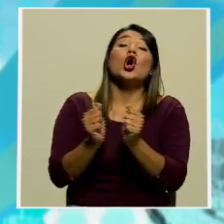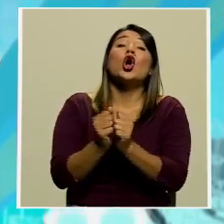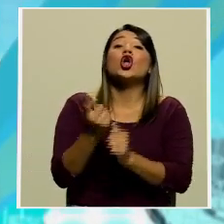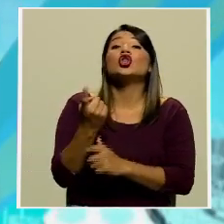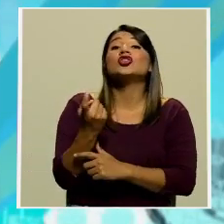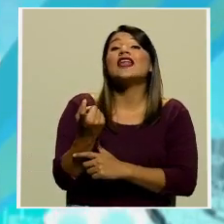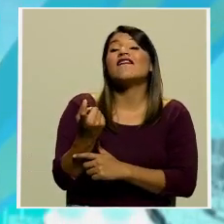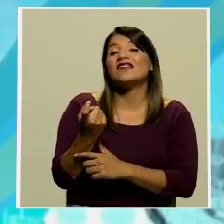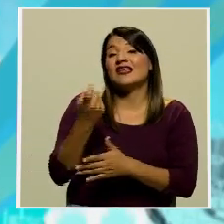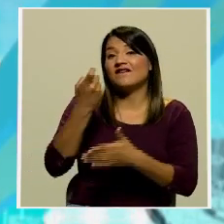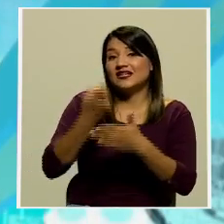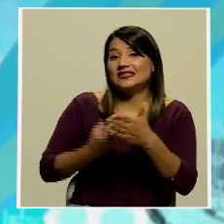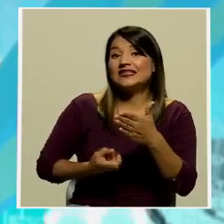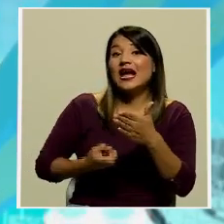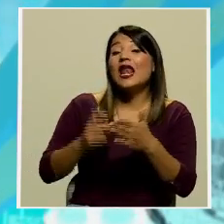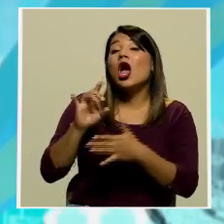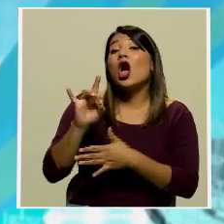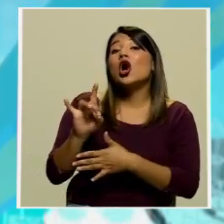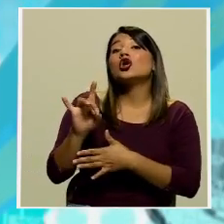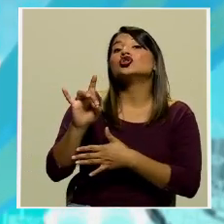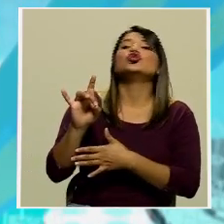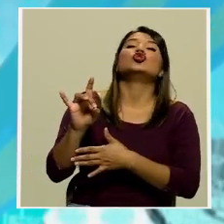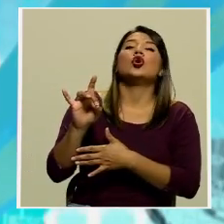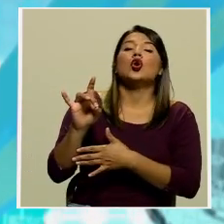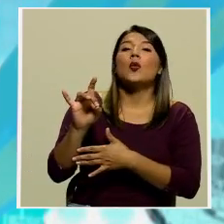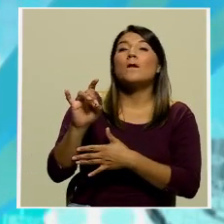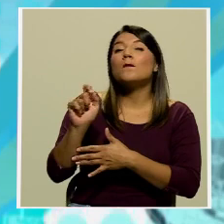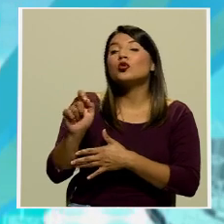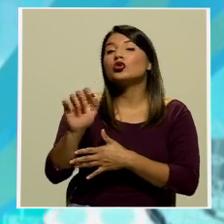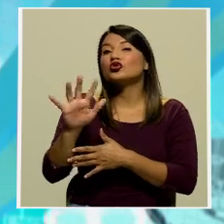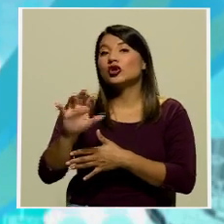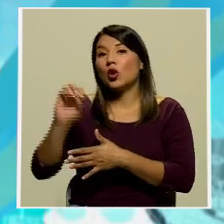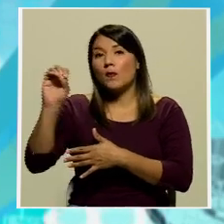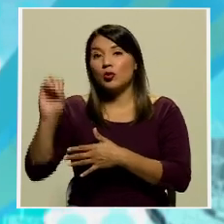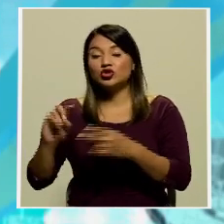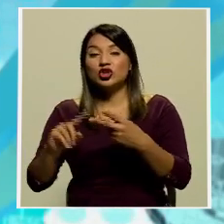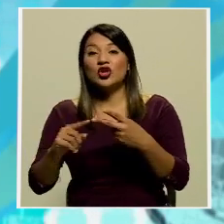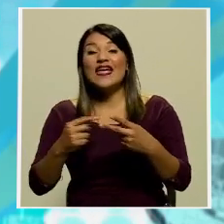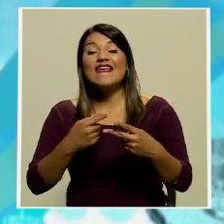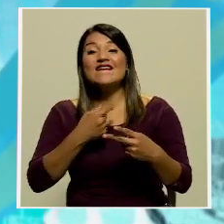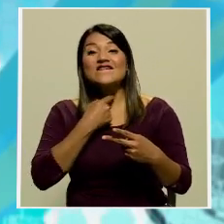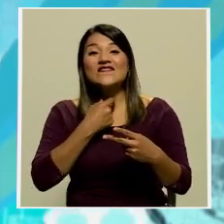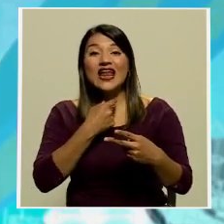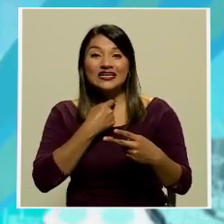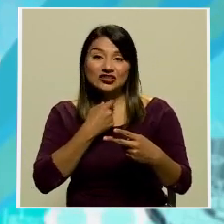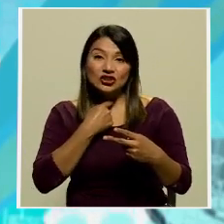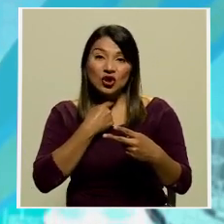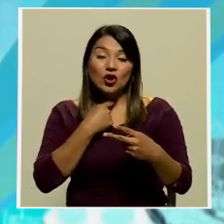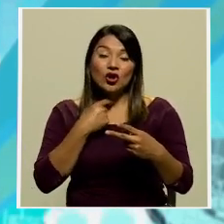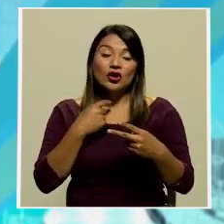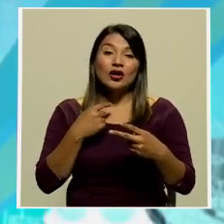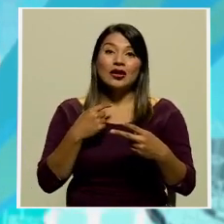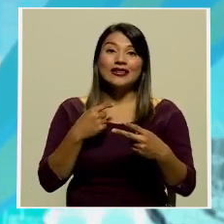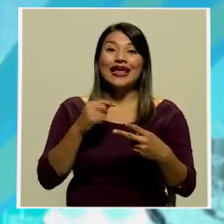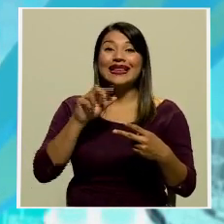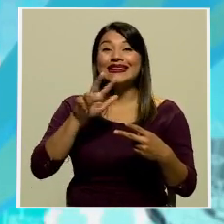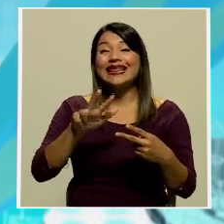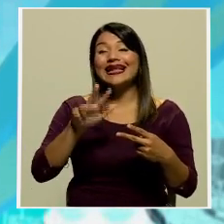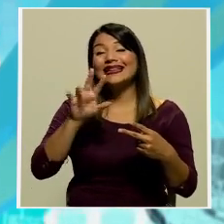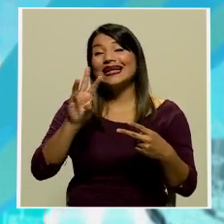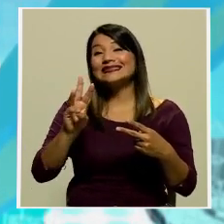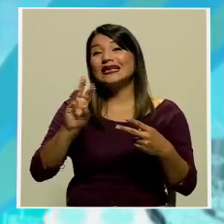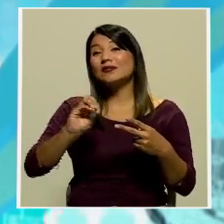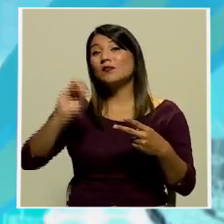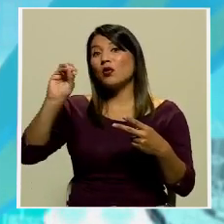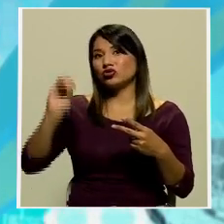8,5%, una recesión del 10% y una inflación que es la segunda más alta de América Latina, del